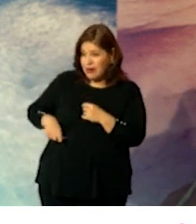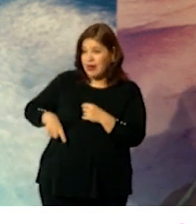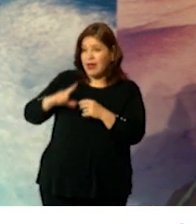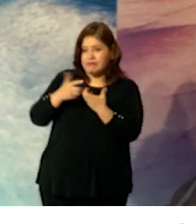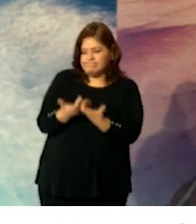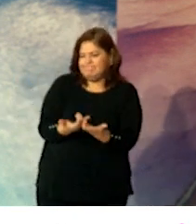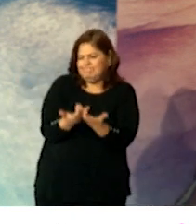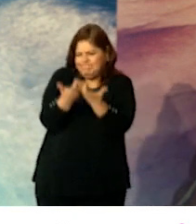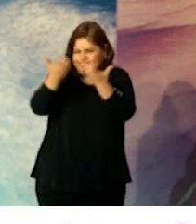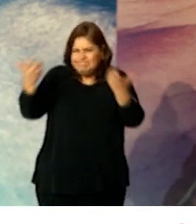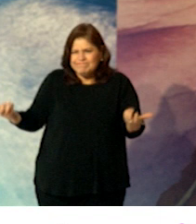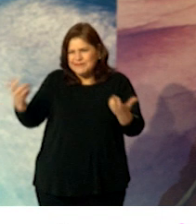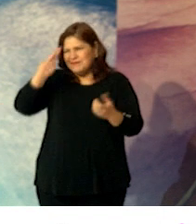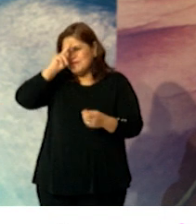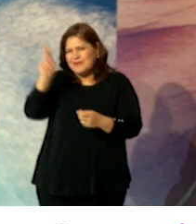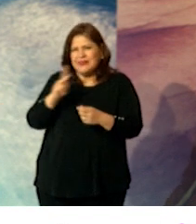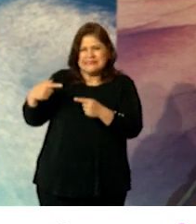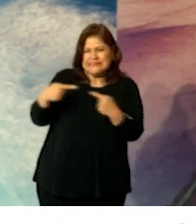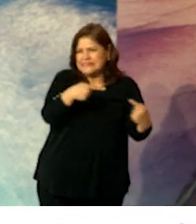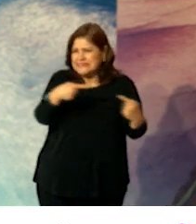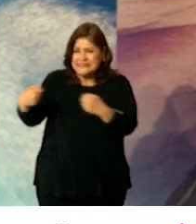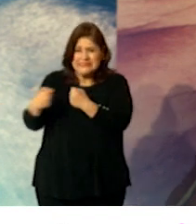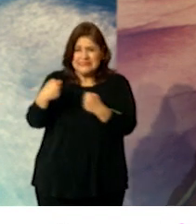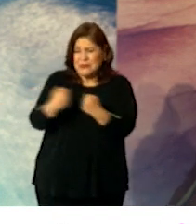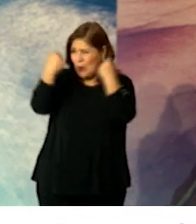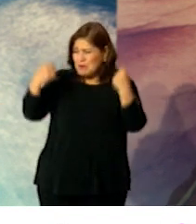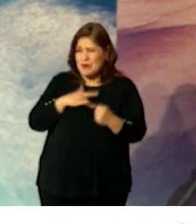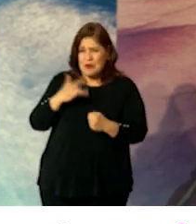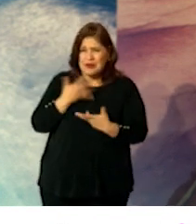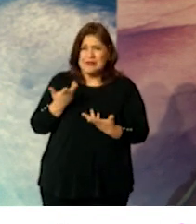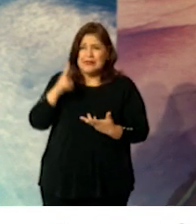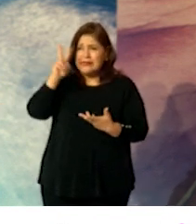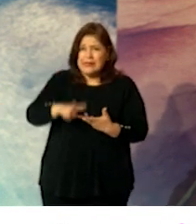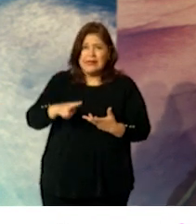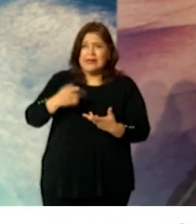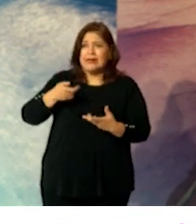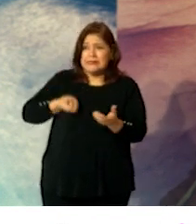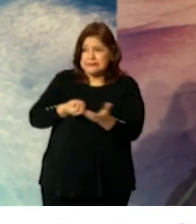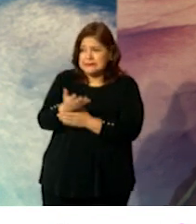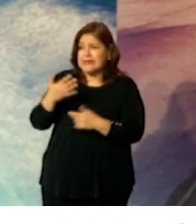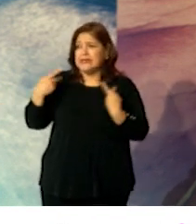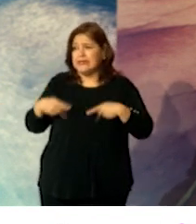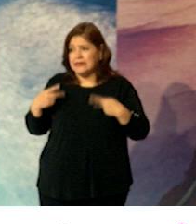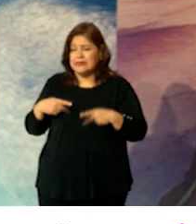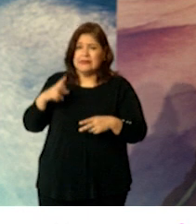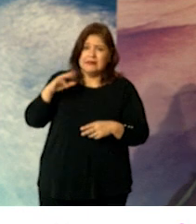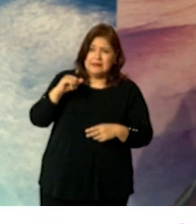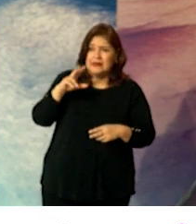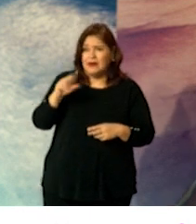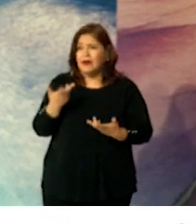polarización y a la exacerbación. Entonces no podemos decir que salga la gente a la calle porque no me aprobaron